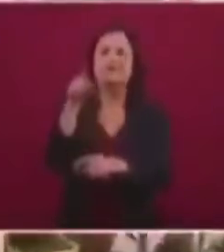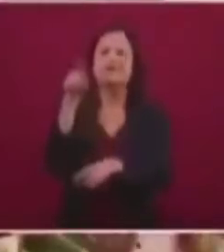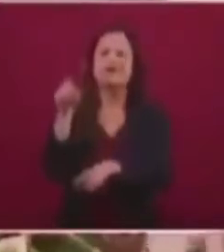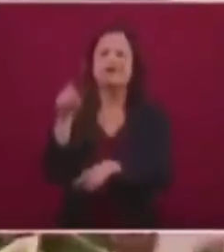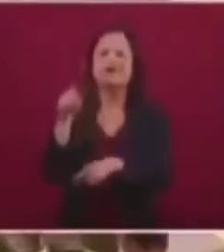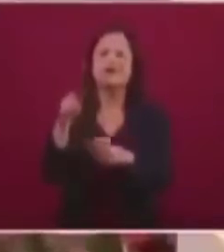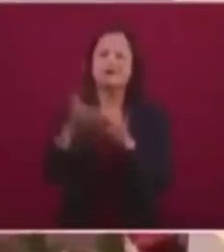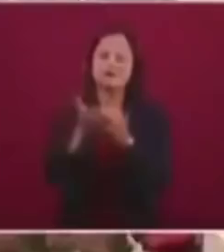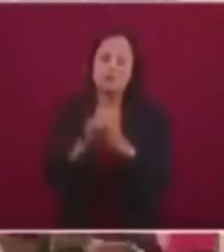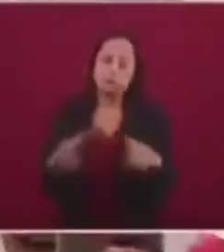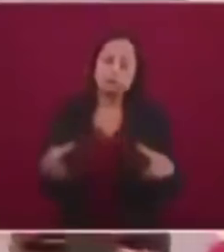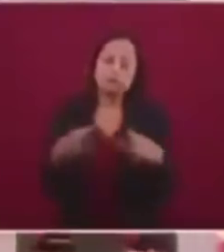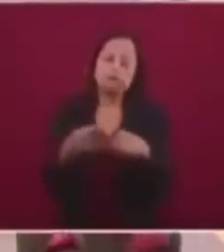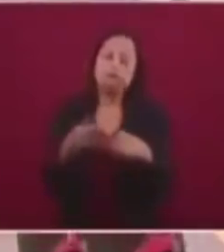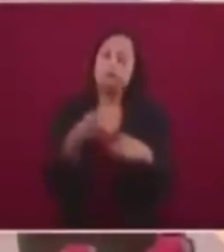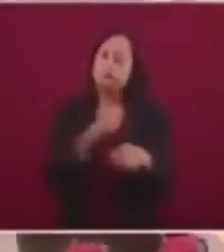mundo.